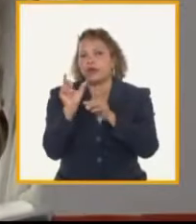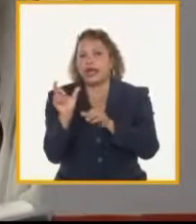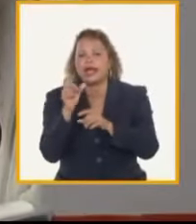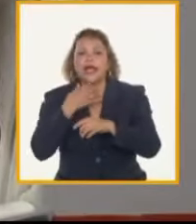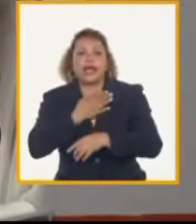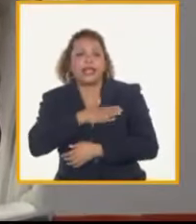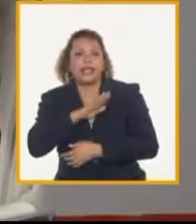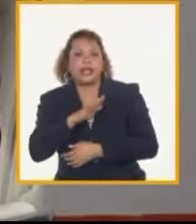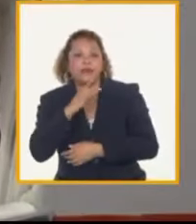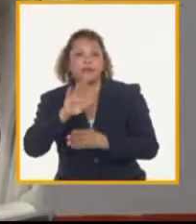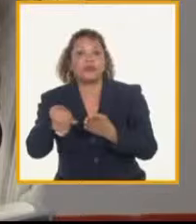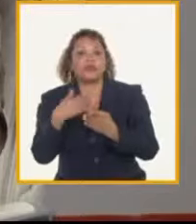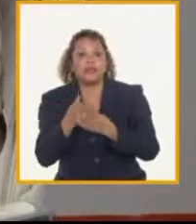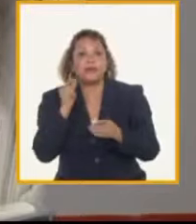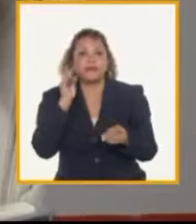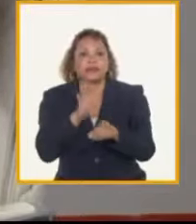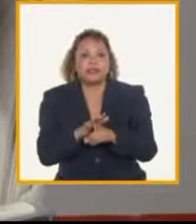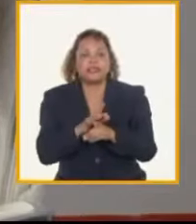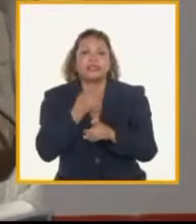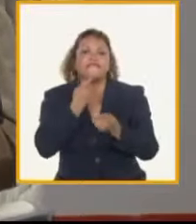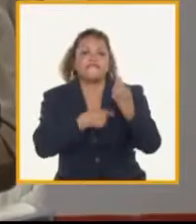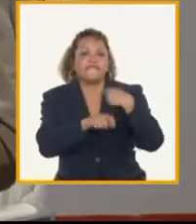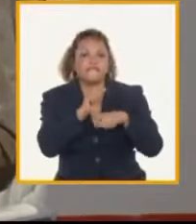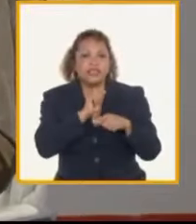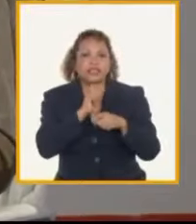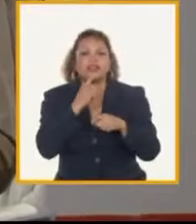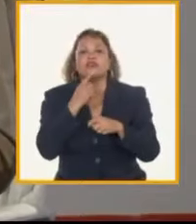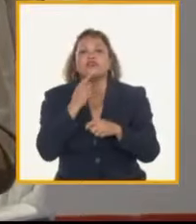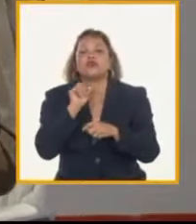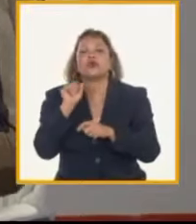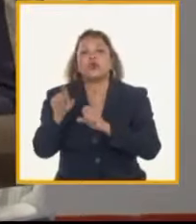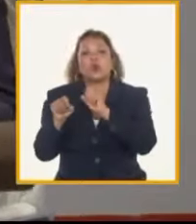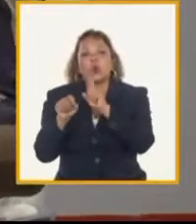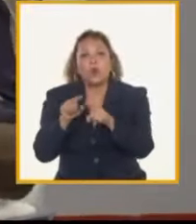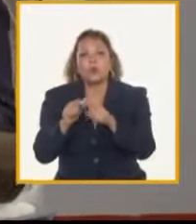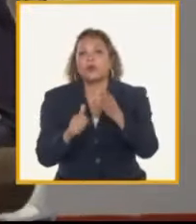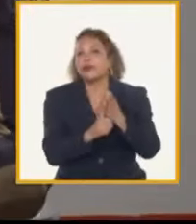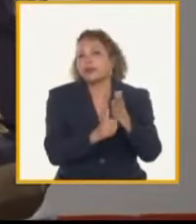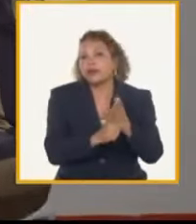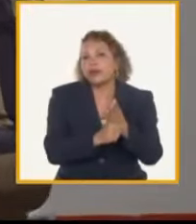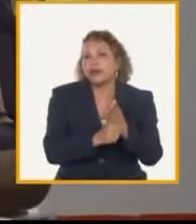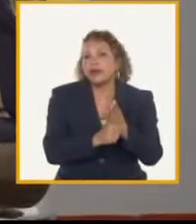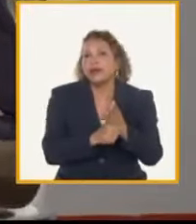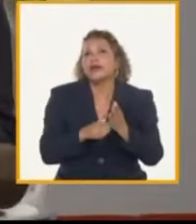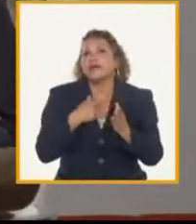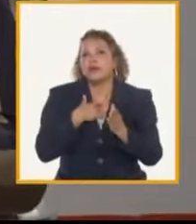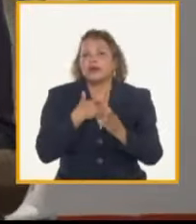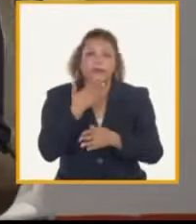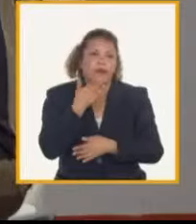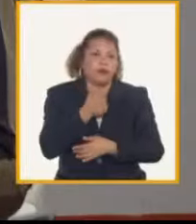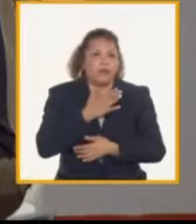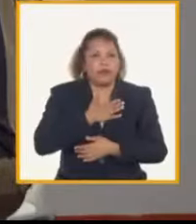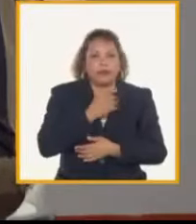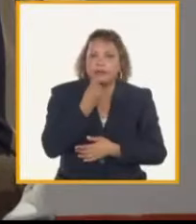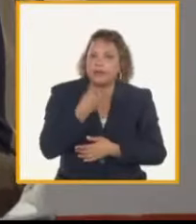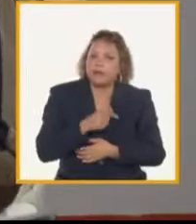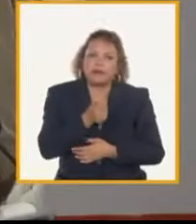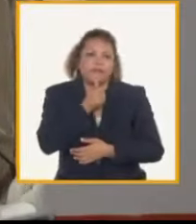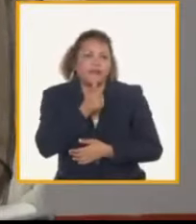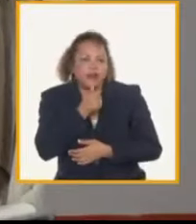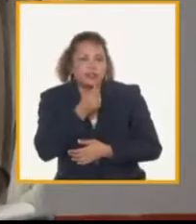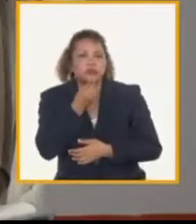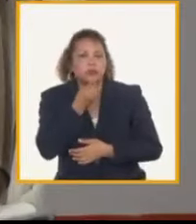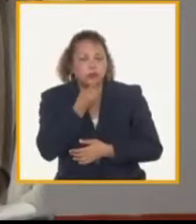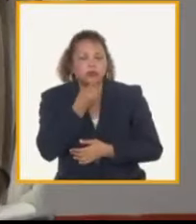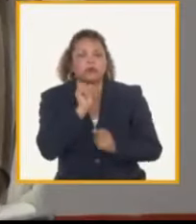se vende a partir del ciclo de venta, yo entonces le compro el pasaje porque tengo mayor destreza, tengo mejores condiciones